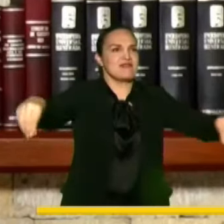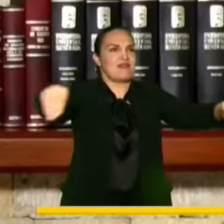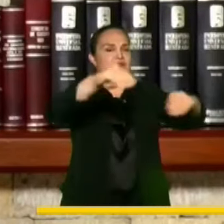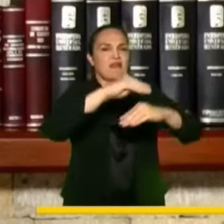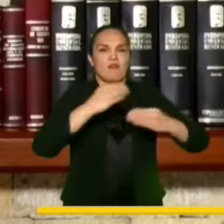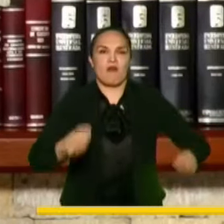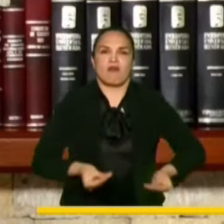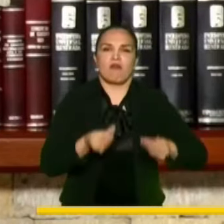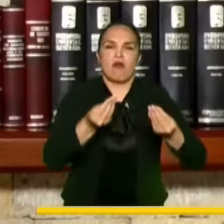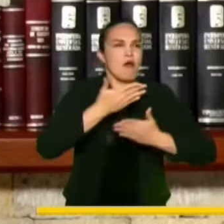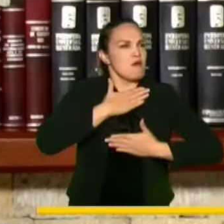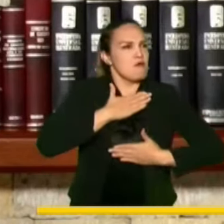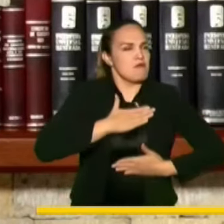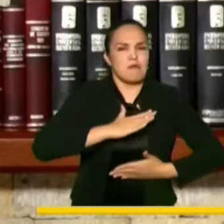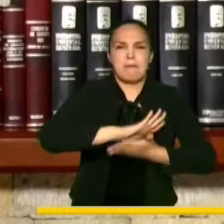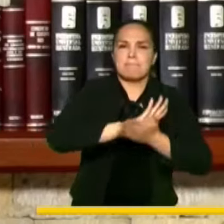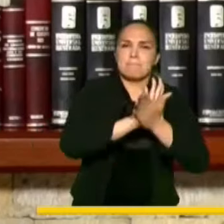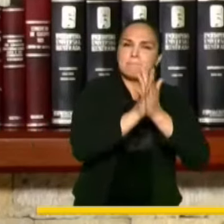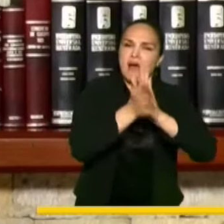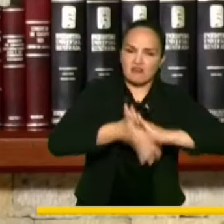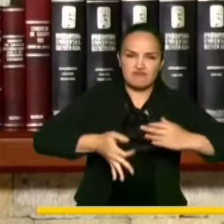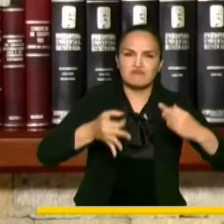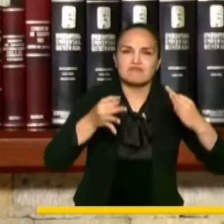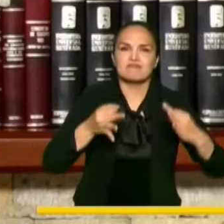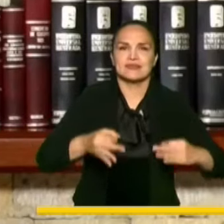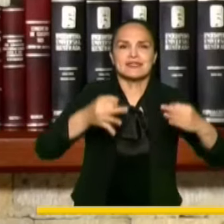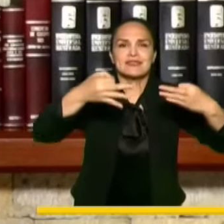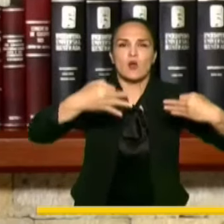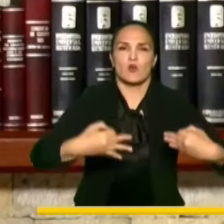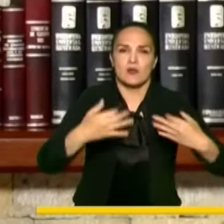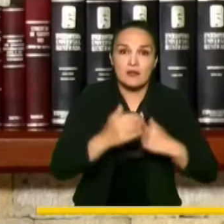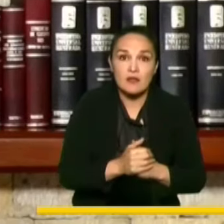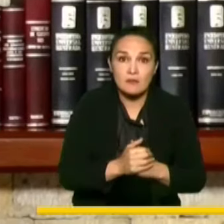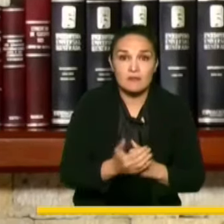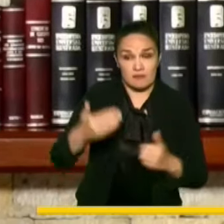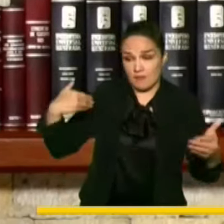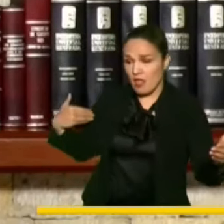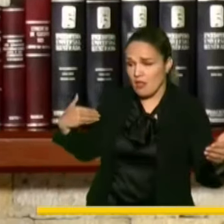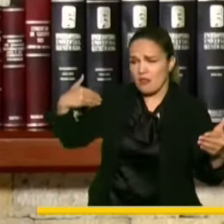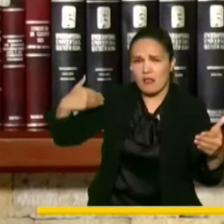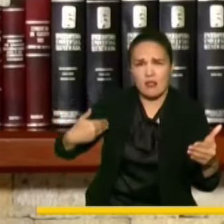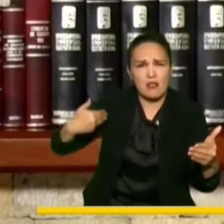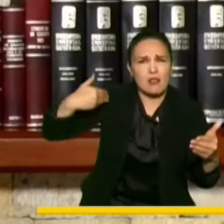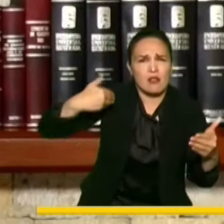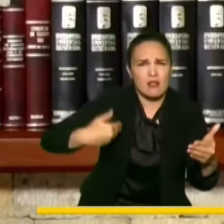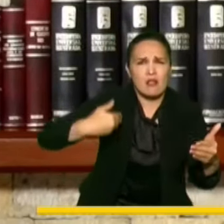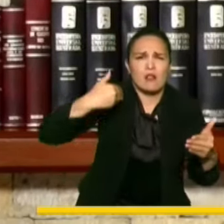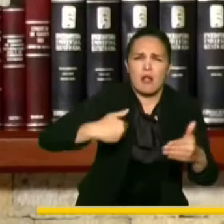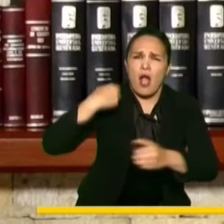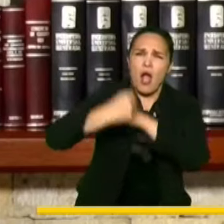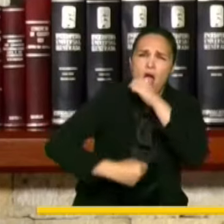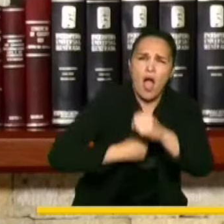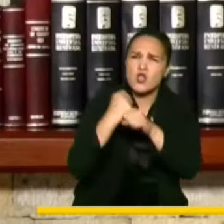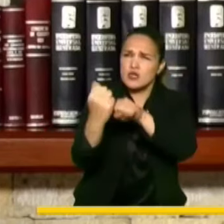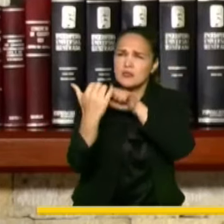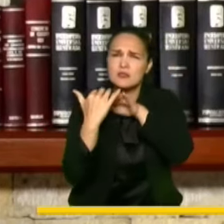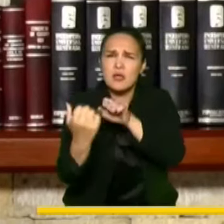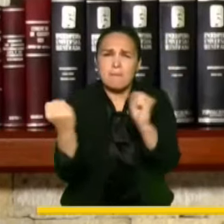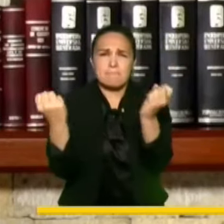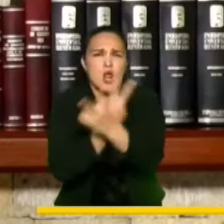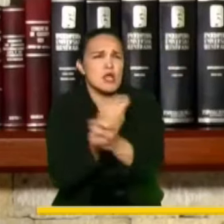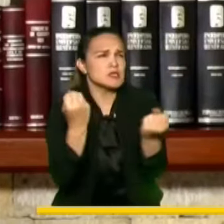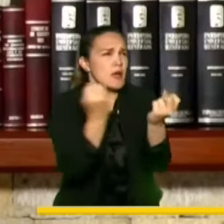mejor seguridad del país. Los ciclos de violencia armada que ha vivido el país en las últimas décadas ocurren